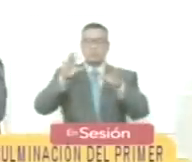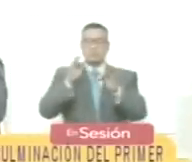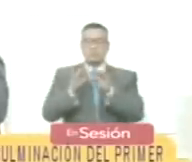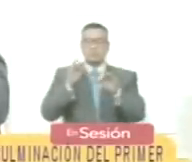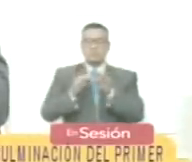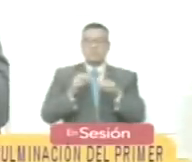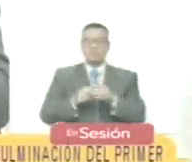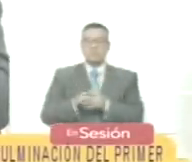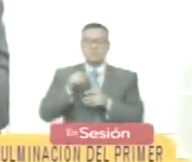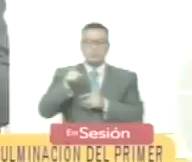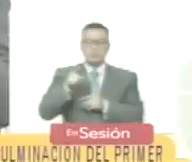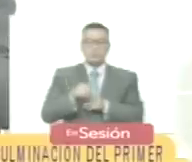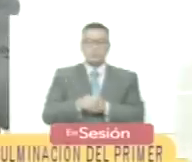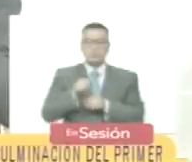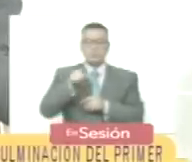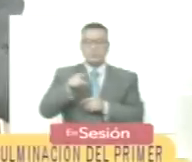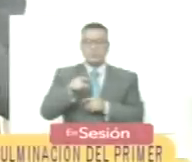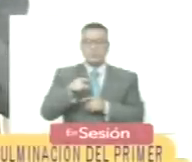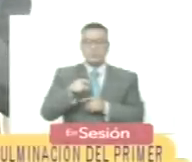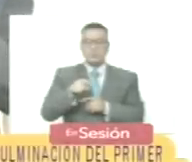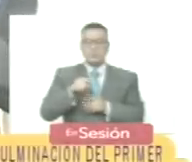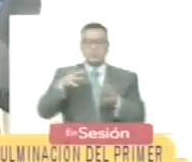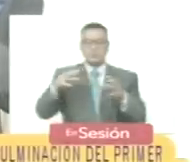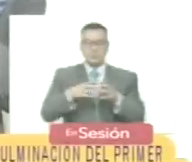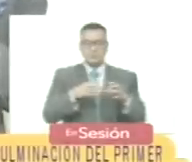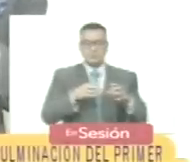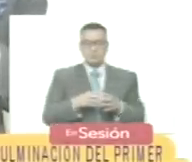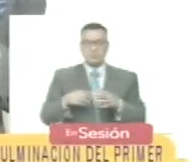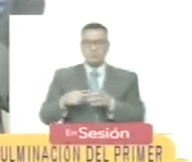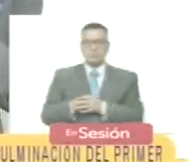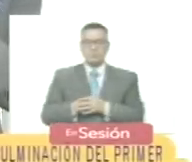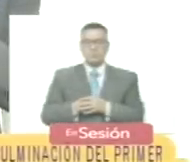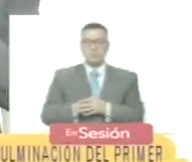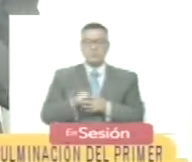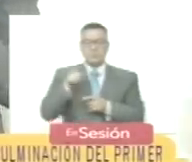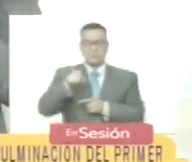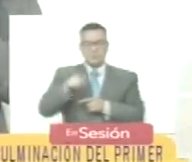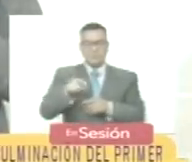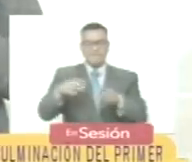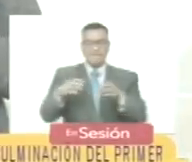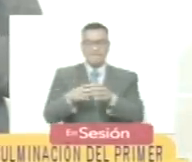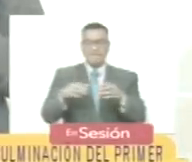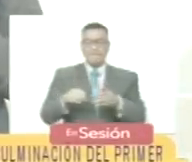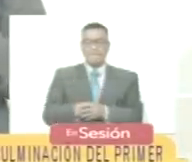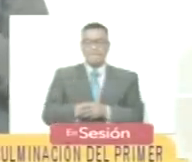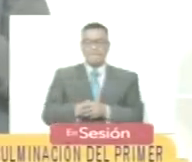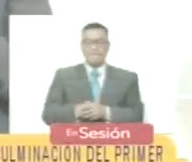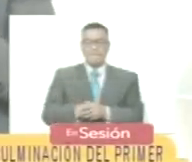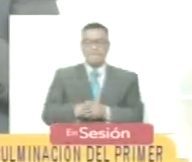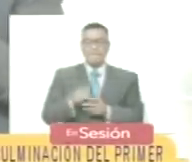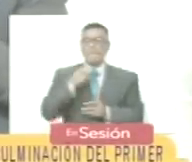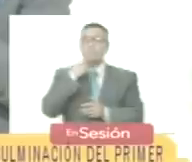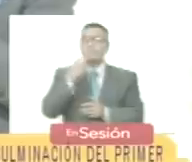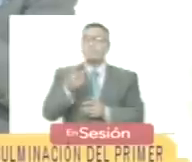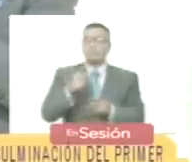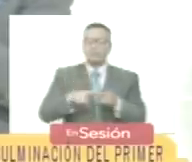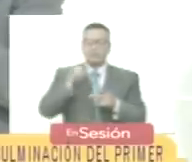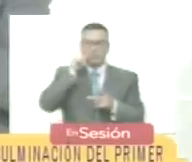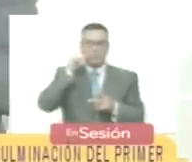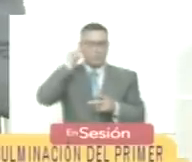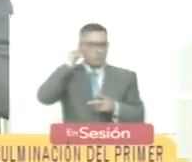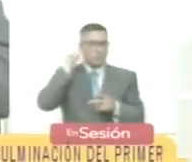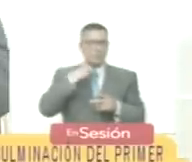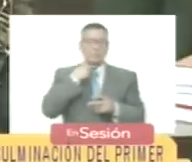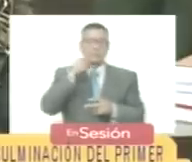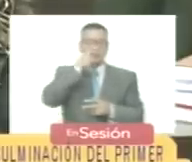septiembre de esta reunión, que es la reunión de los voceros y las voceras